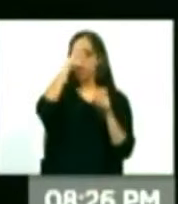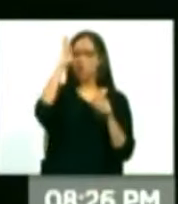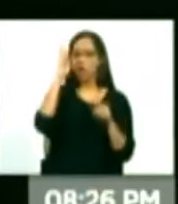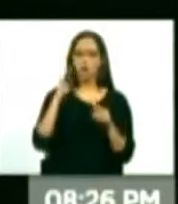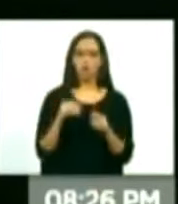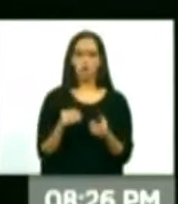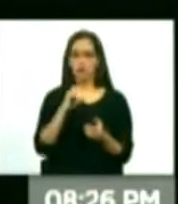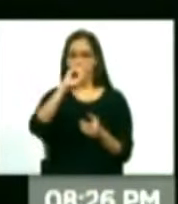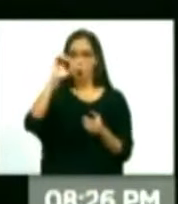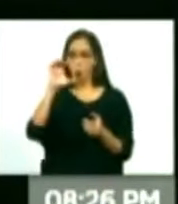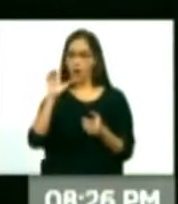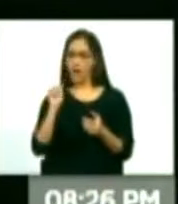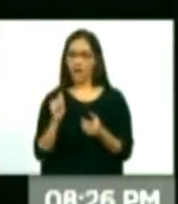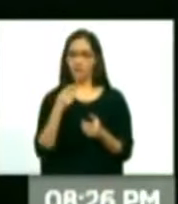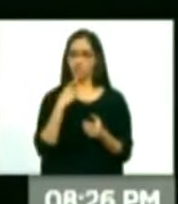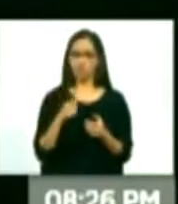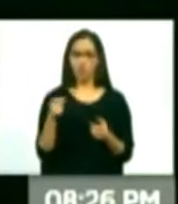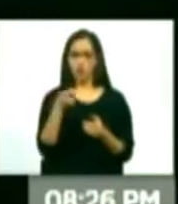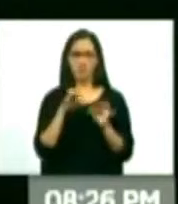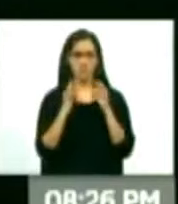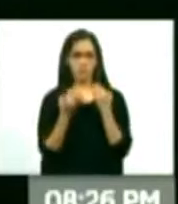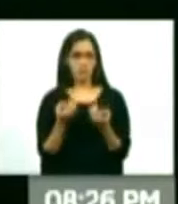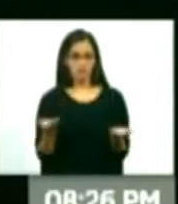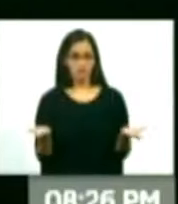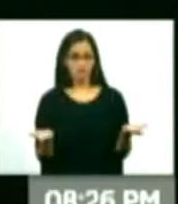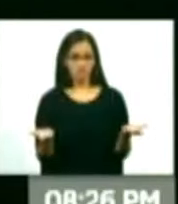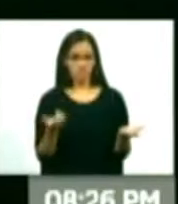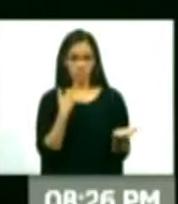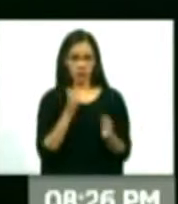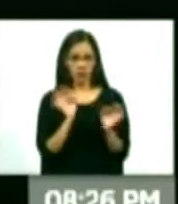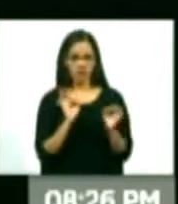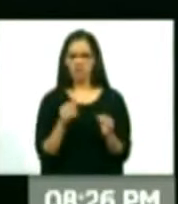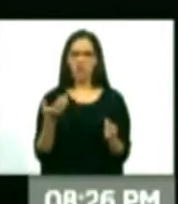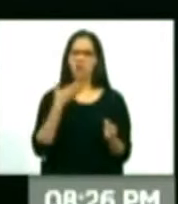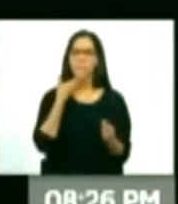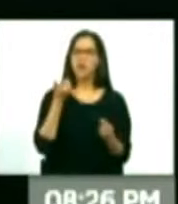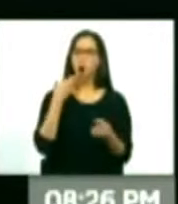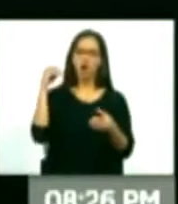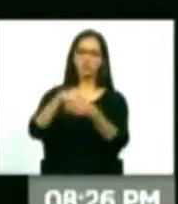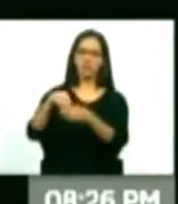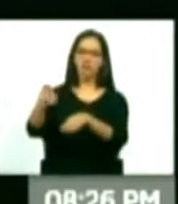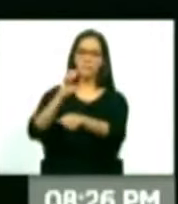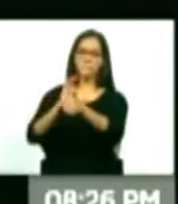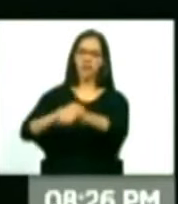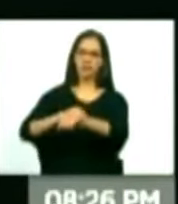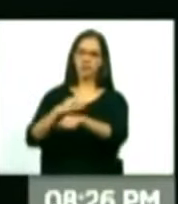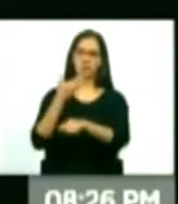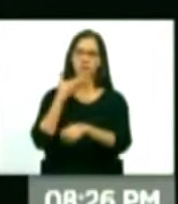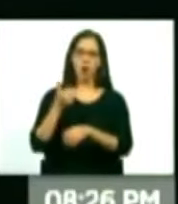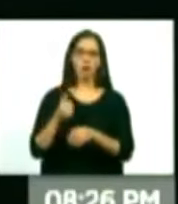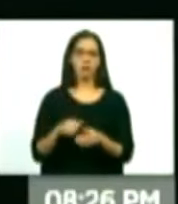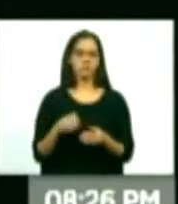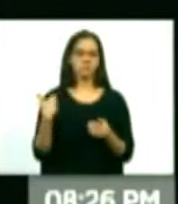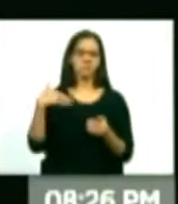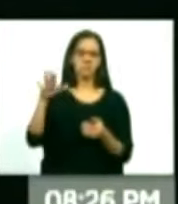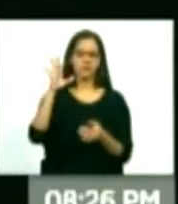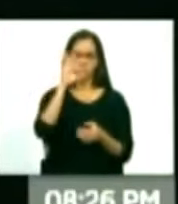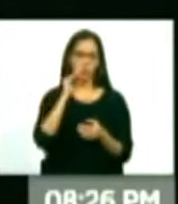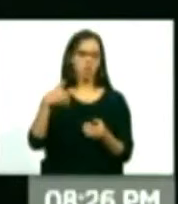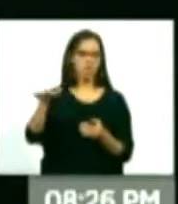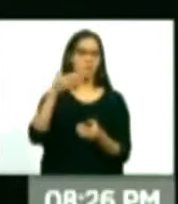OEA para acá a buscar a mis familiares. No, que se pudran ahí, era lo que decían. Que se pudran,